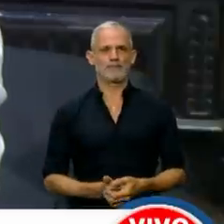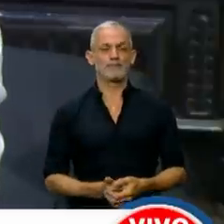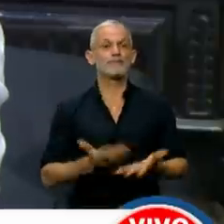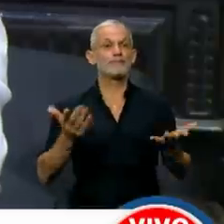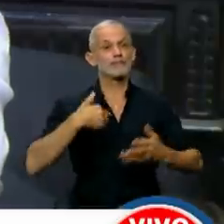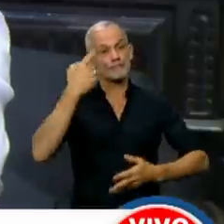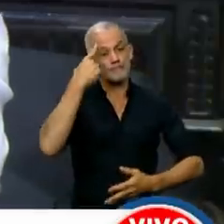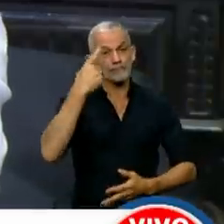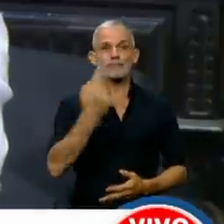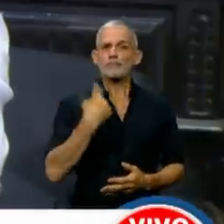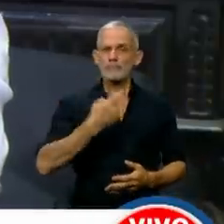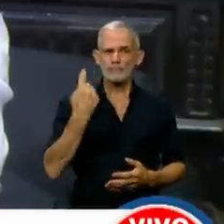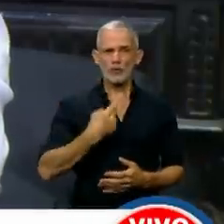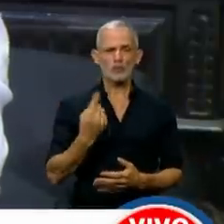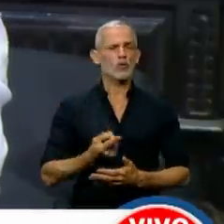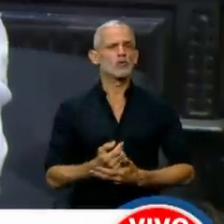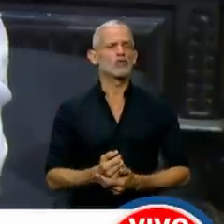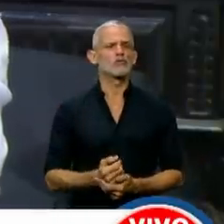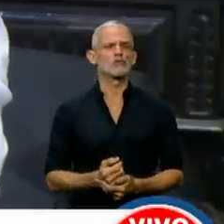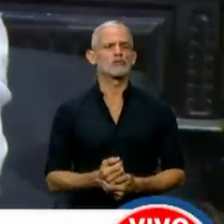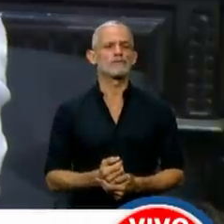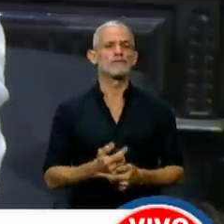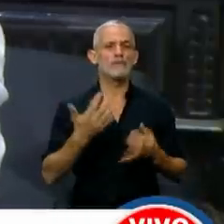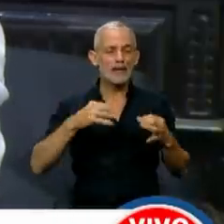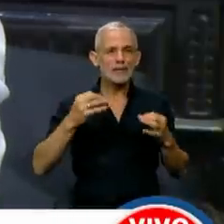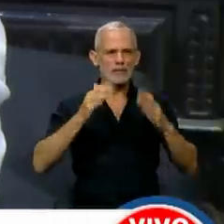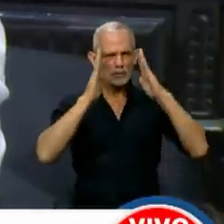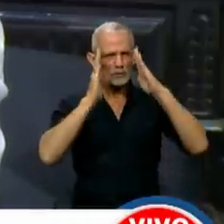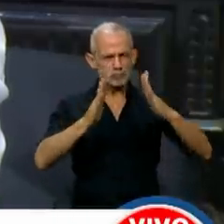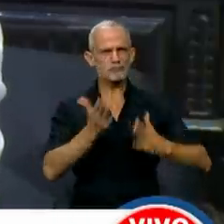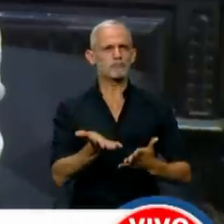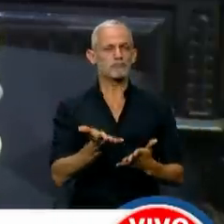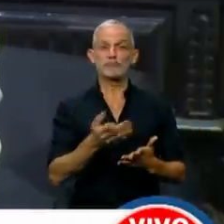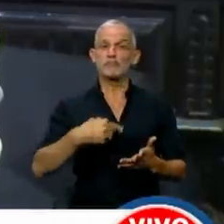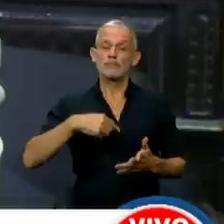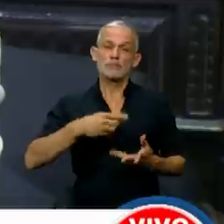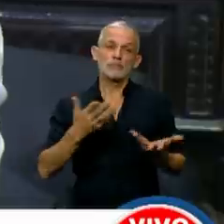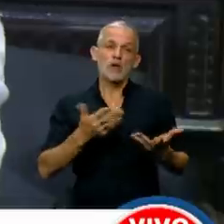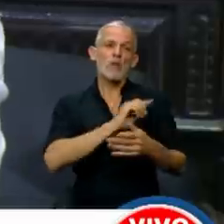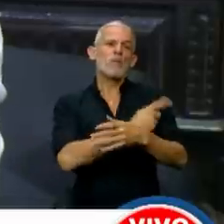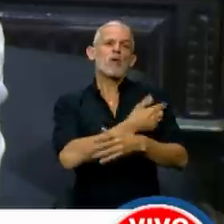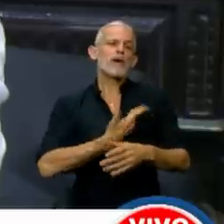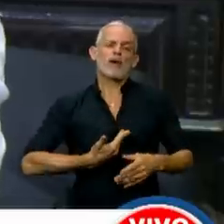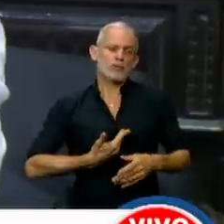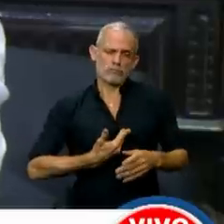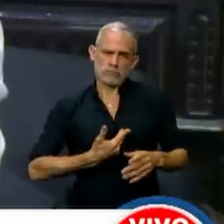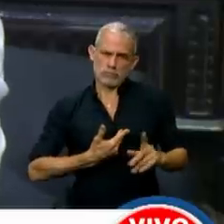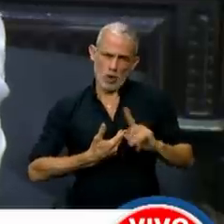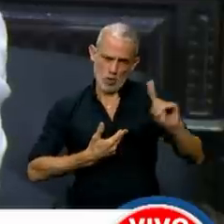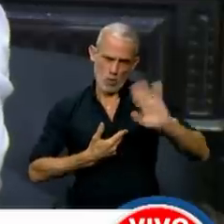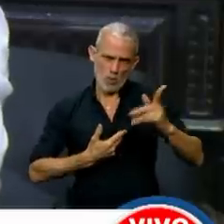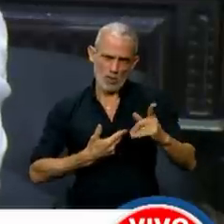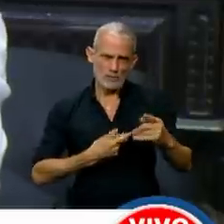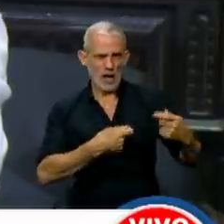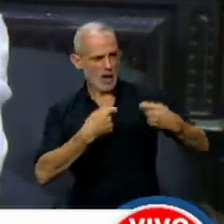me parece que nosotros tenemos que que atender eso que lo que no puede hacer el poder ejecutivo es